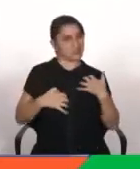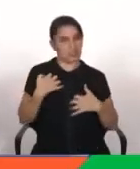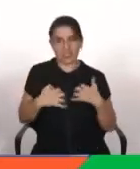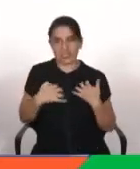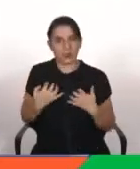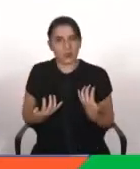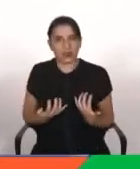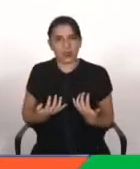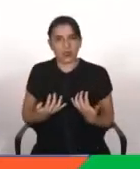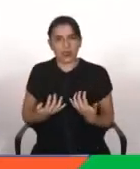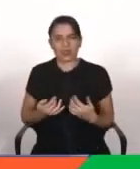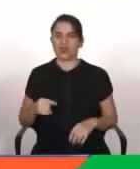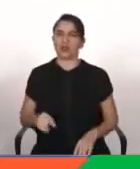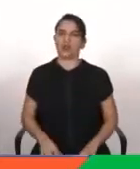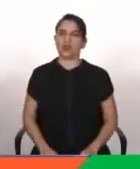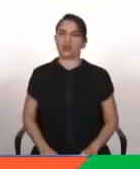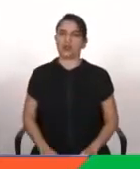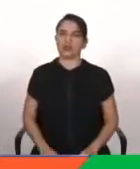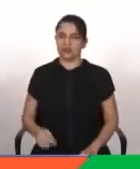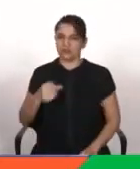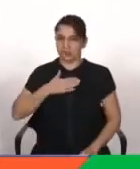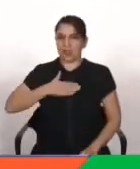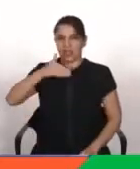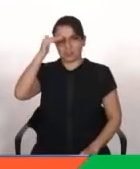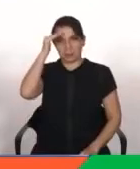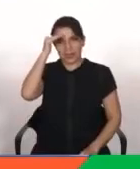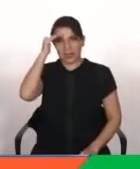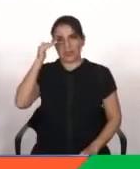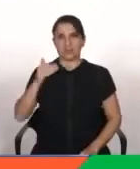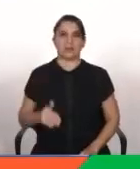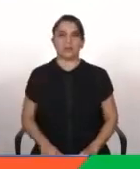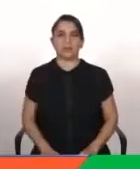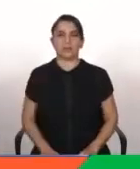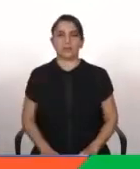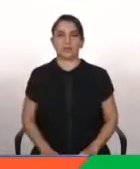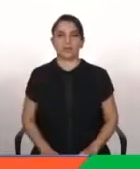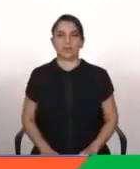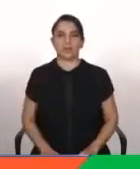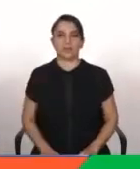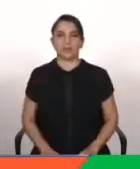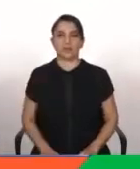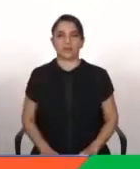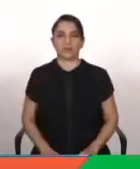y lo he visto más en eso que en ciencia, por lo menos en mi caso.